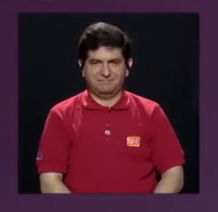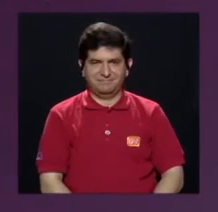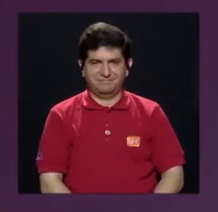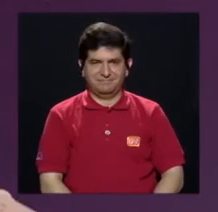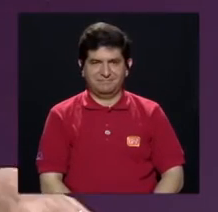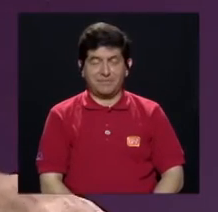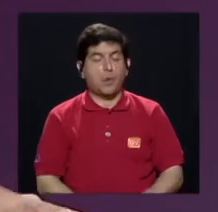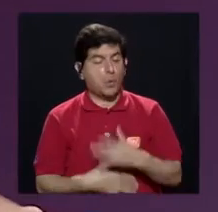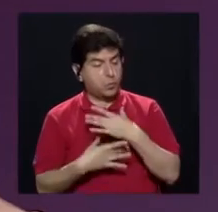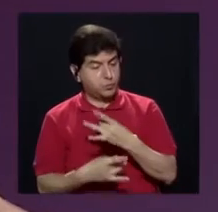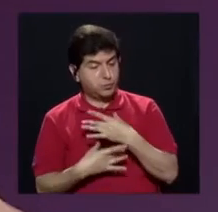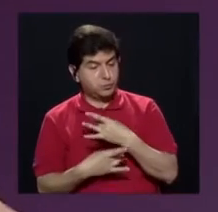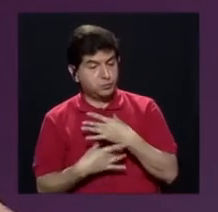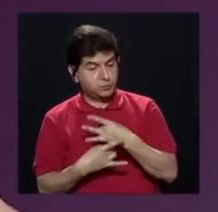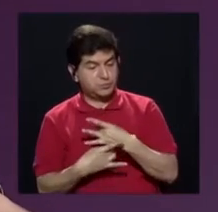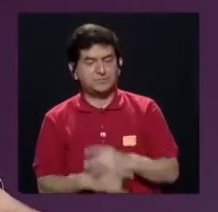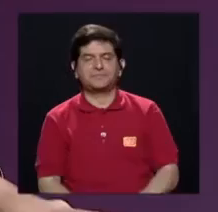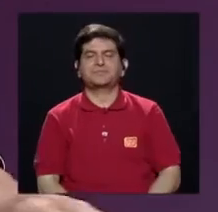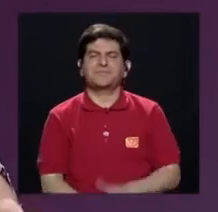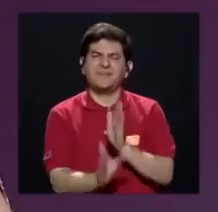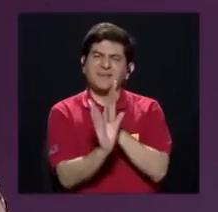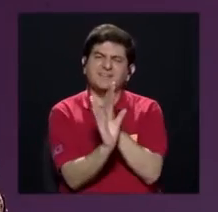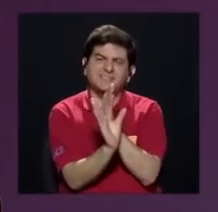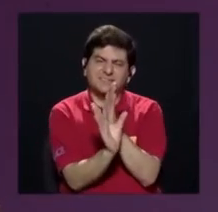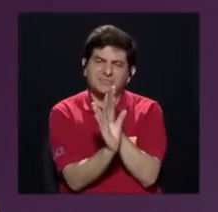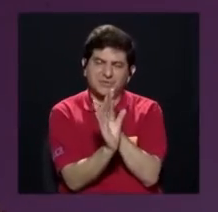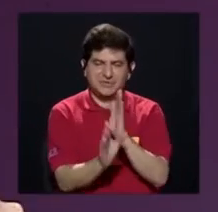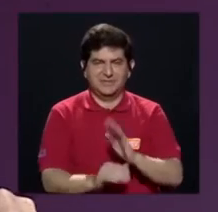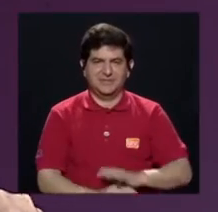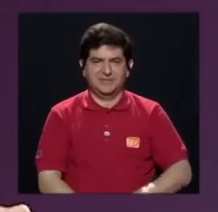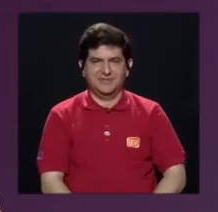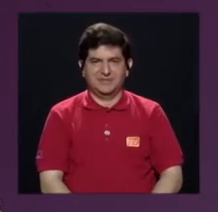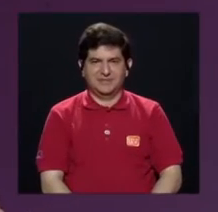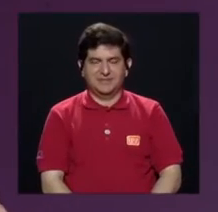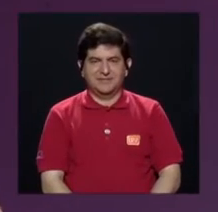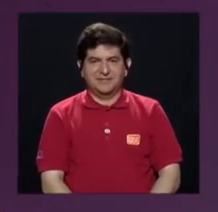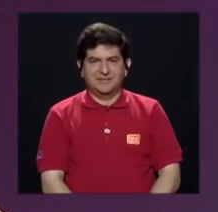Además es interesante porque la psicología,